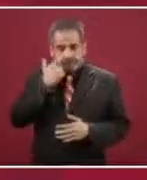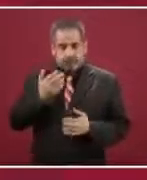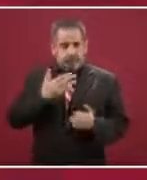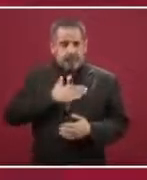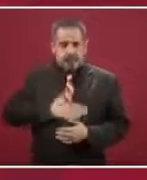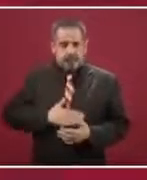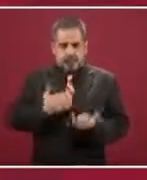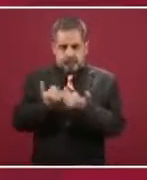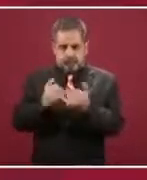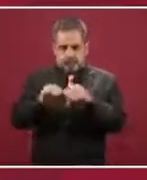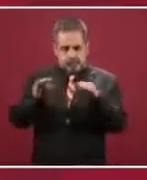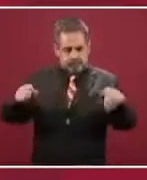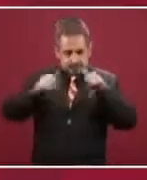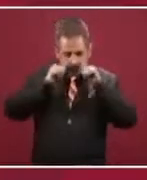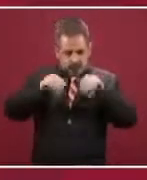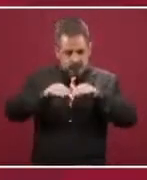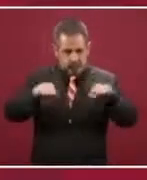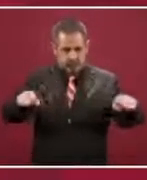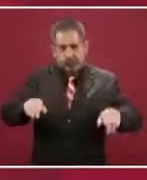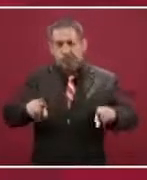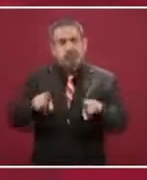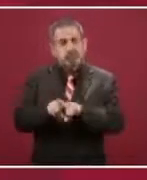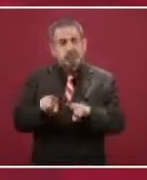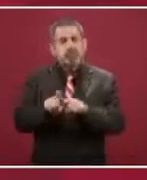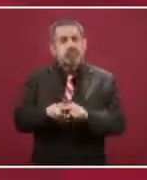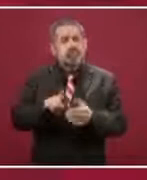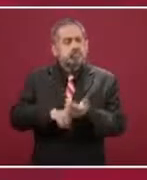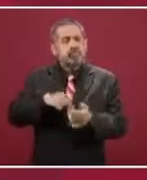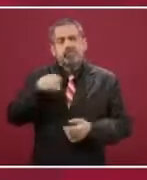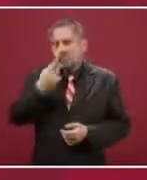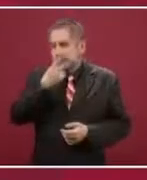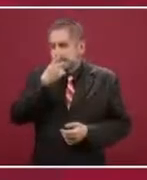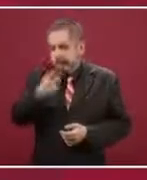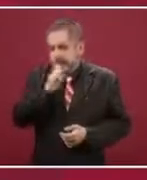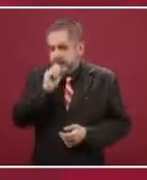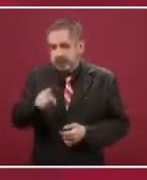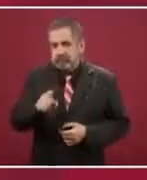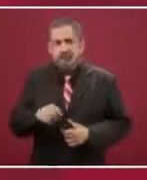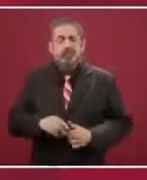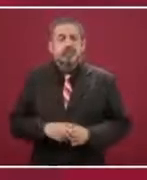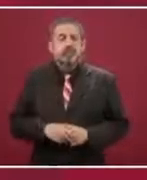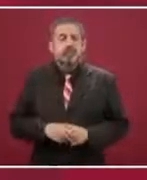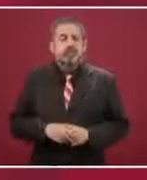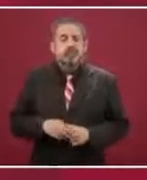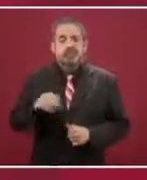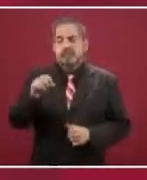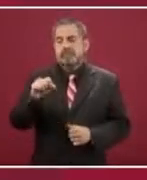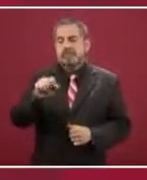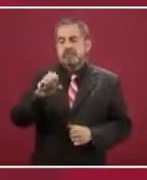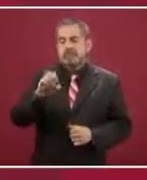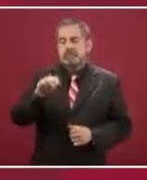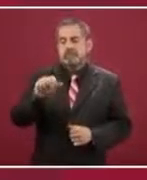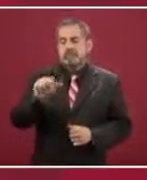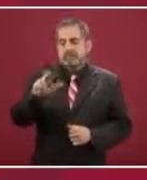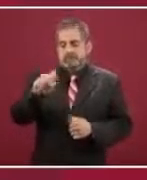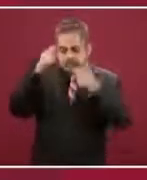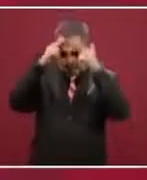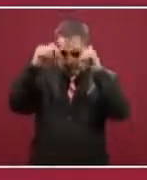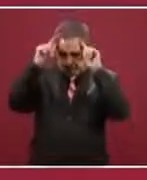equitativo, lo mismo puedo decir de la Secretaría de Marina